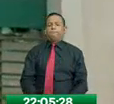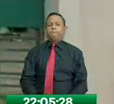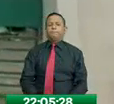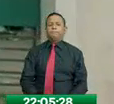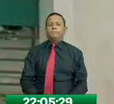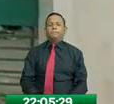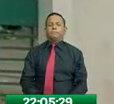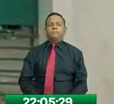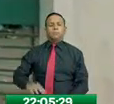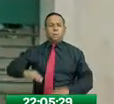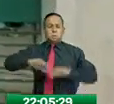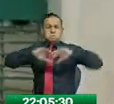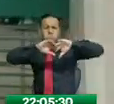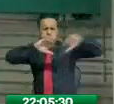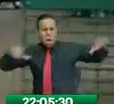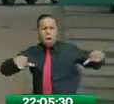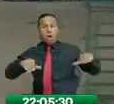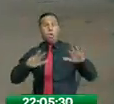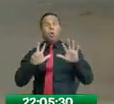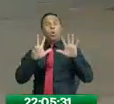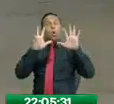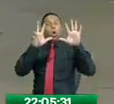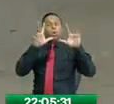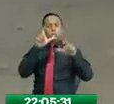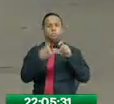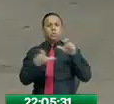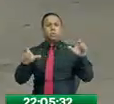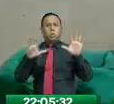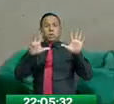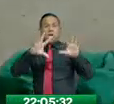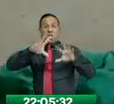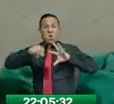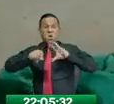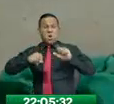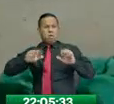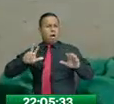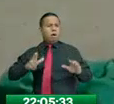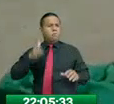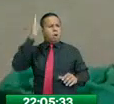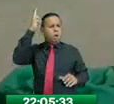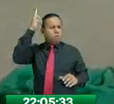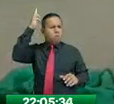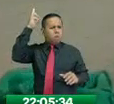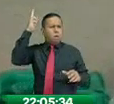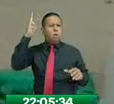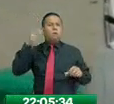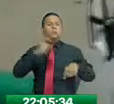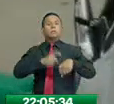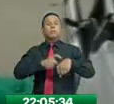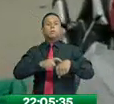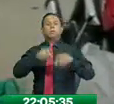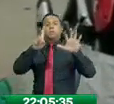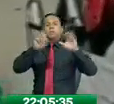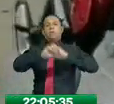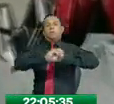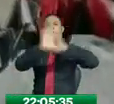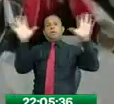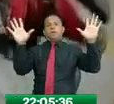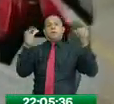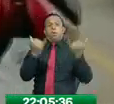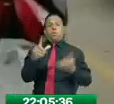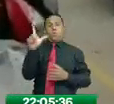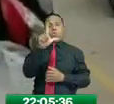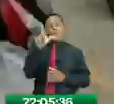Con disparos al aire, 8 antisociales armados ingresaron al mercado mayorista de Quevedo a las 6 de la mañana de este lunes.